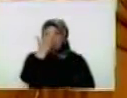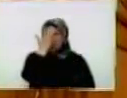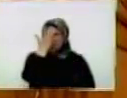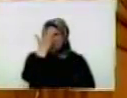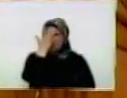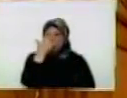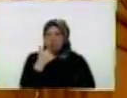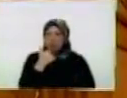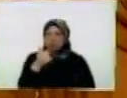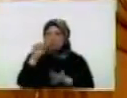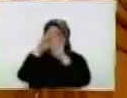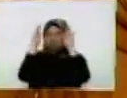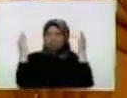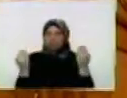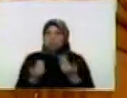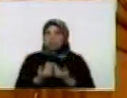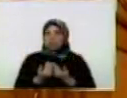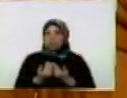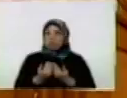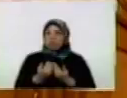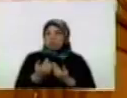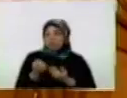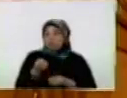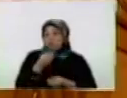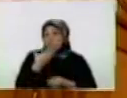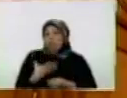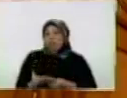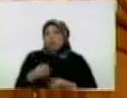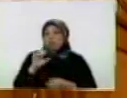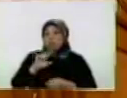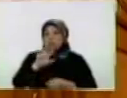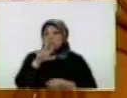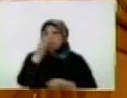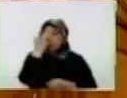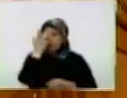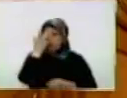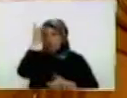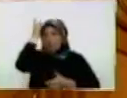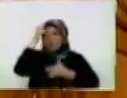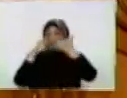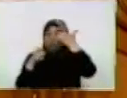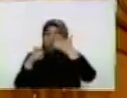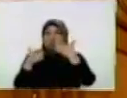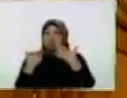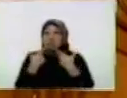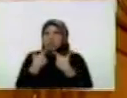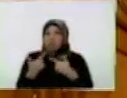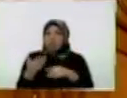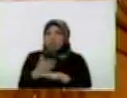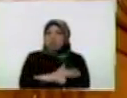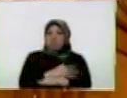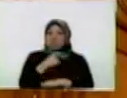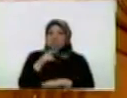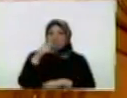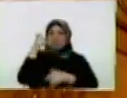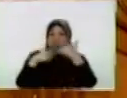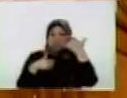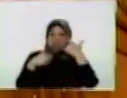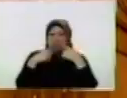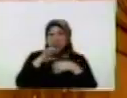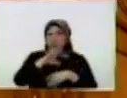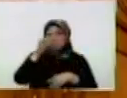mundo que ese 4 de febrero valió la pena. Comandante Chávez, te lo decíamos ayer en el cuartel de la